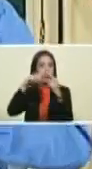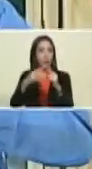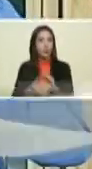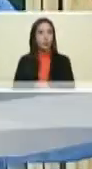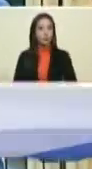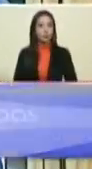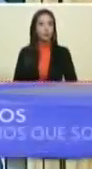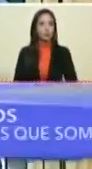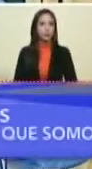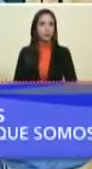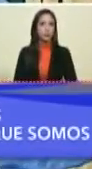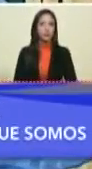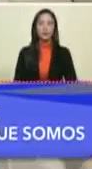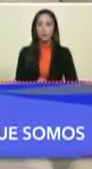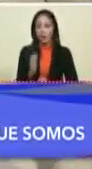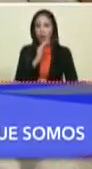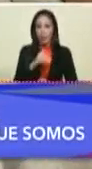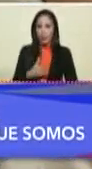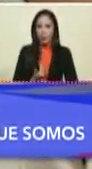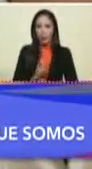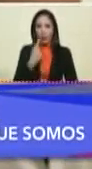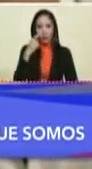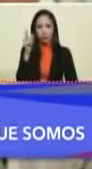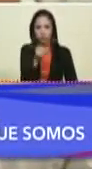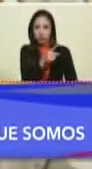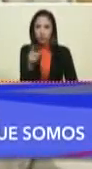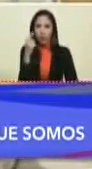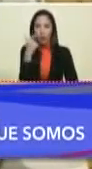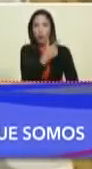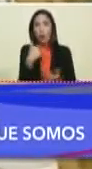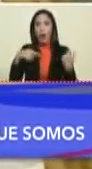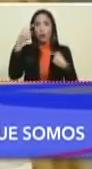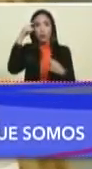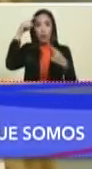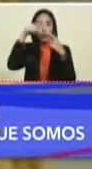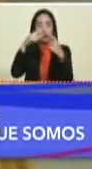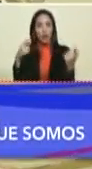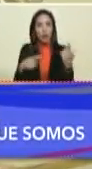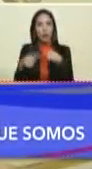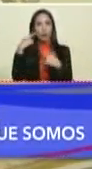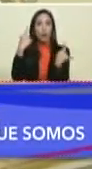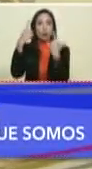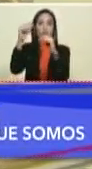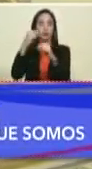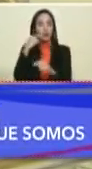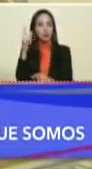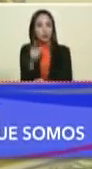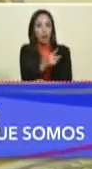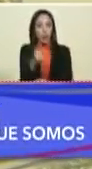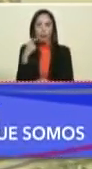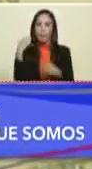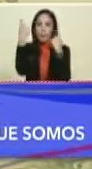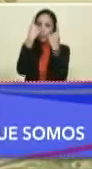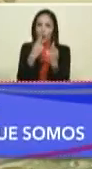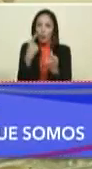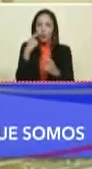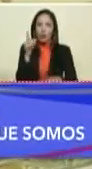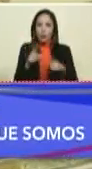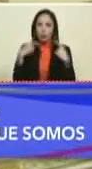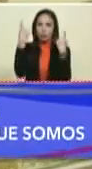Yo puedo compartir o no el sueño que ellos tuvieron en su momento. Si a mí me lo hubieran preguntado alguno de